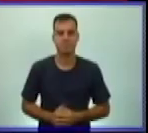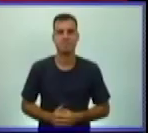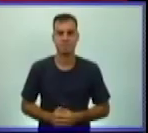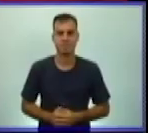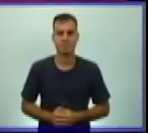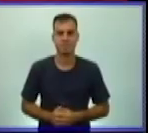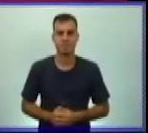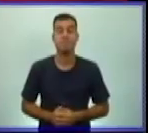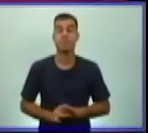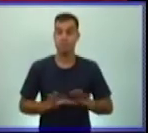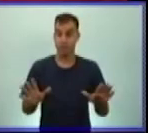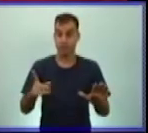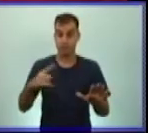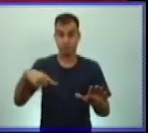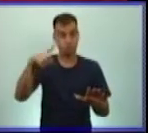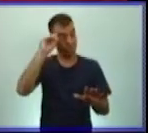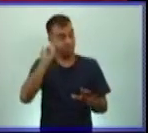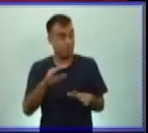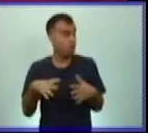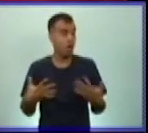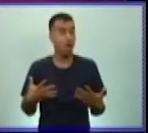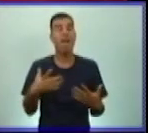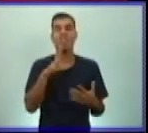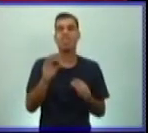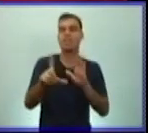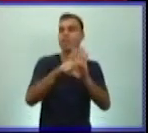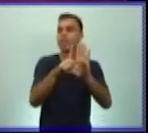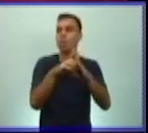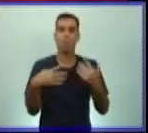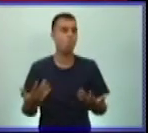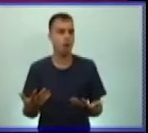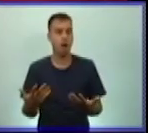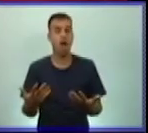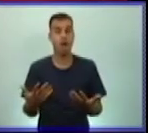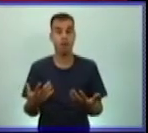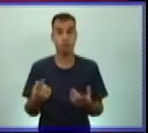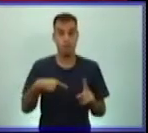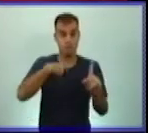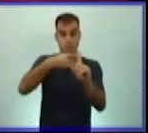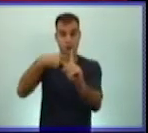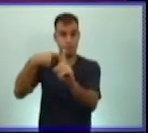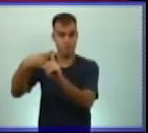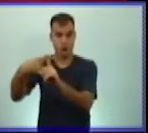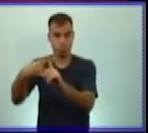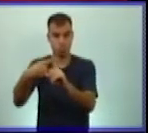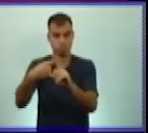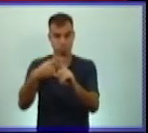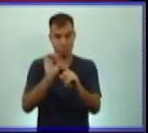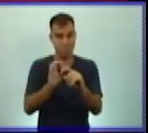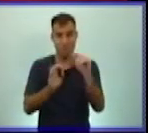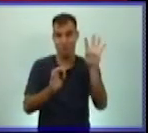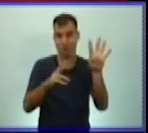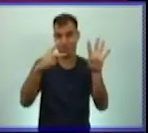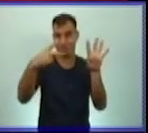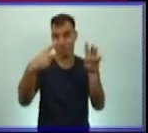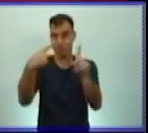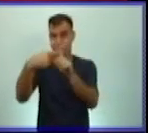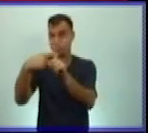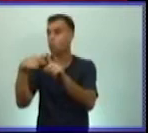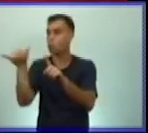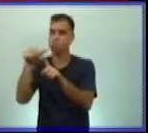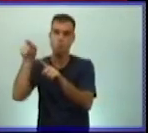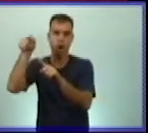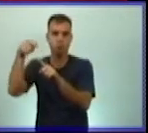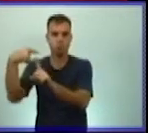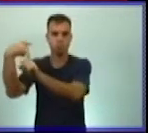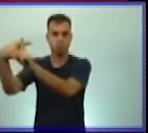Entonces, en esencia, ya sabemos que plantea la ley, que la suma de las masas de todas las sustancias que reaccionan es igual a la suma de las masas de